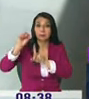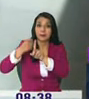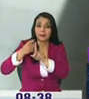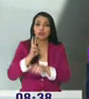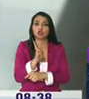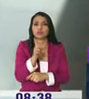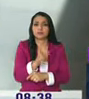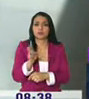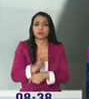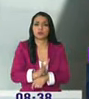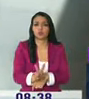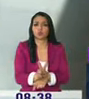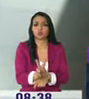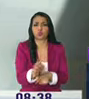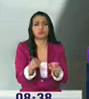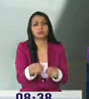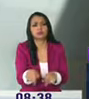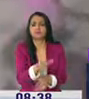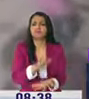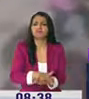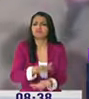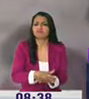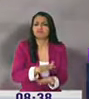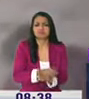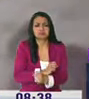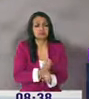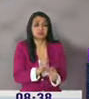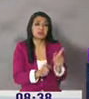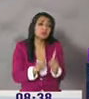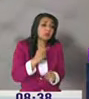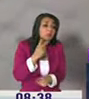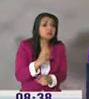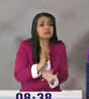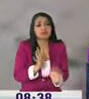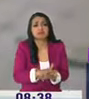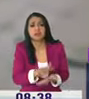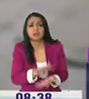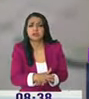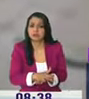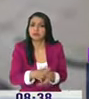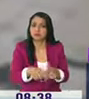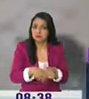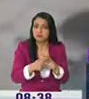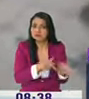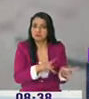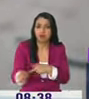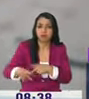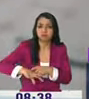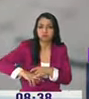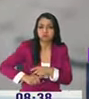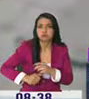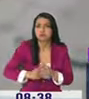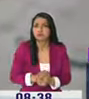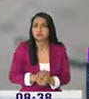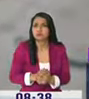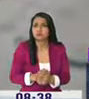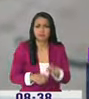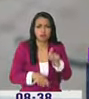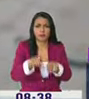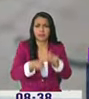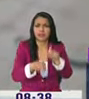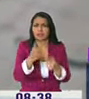dos sujetos, la tranquilidad con la que actúan. No levanta sospechas, estaba en marcha, un asalto. La agencia está llena,